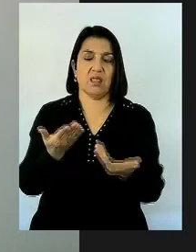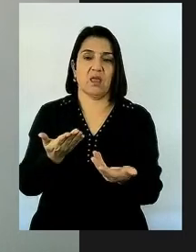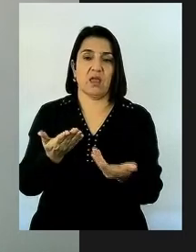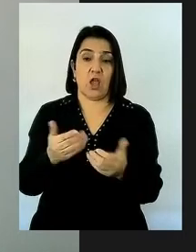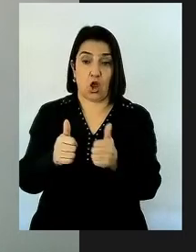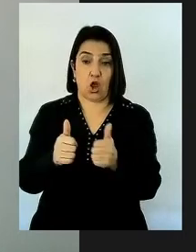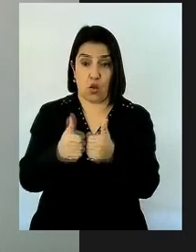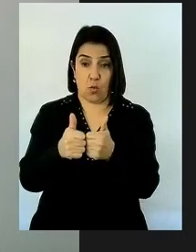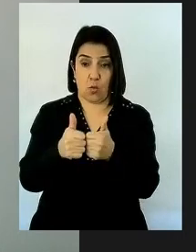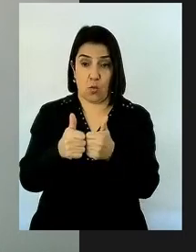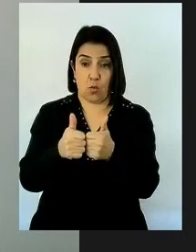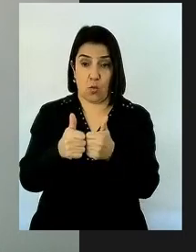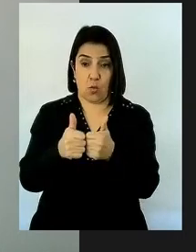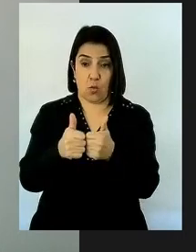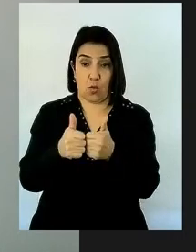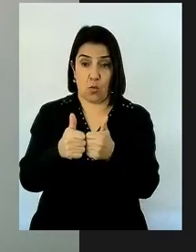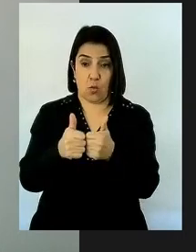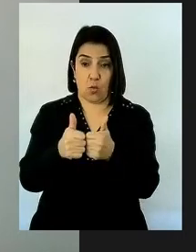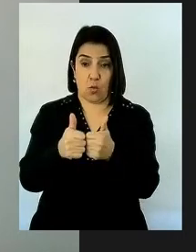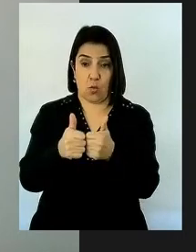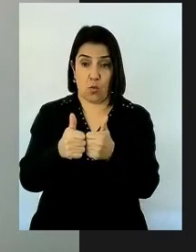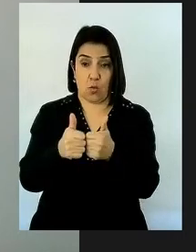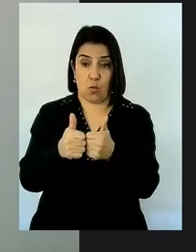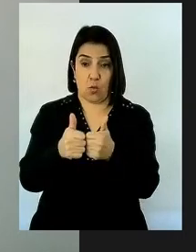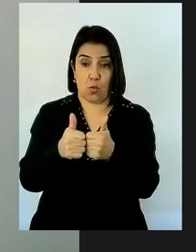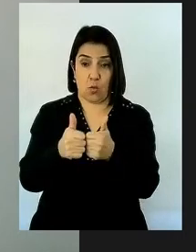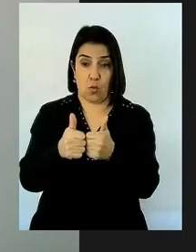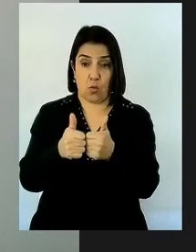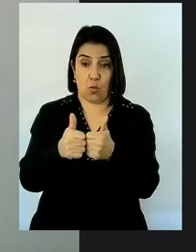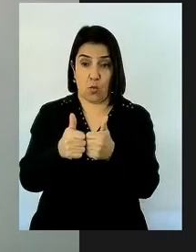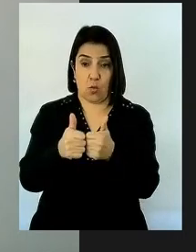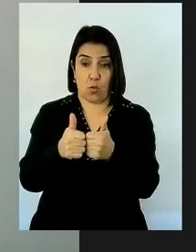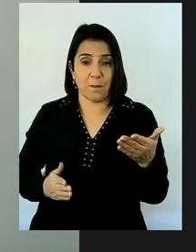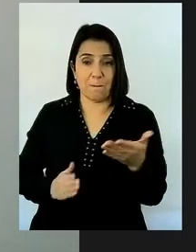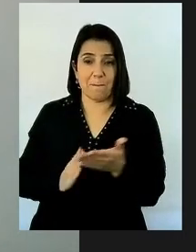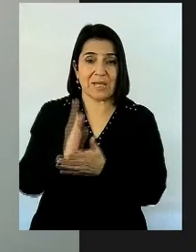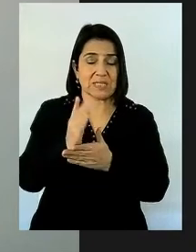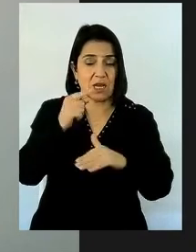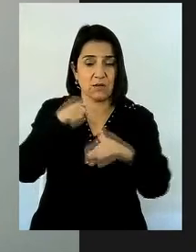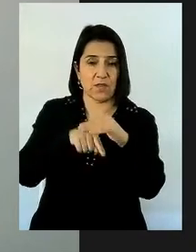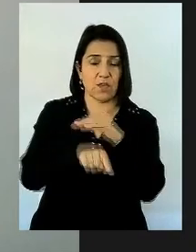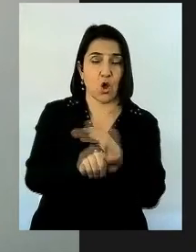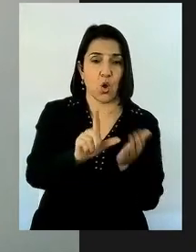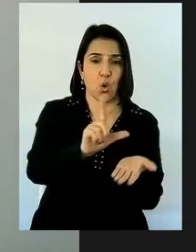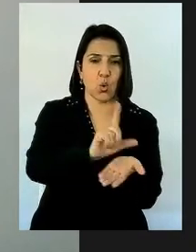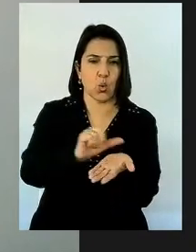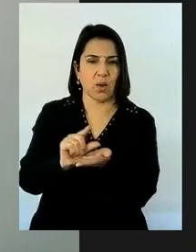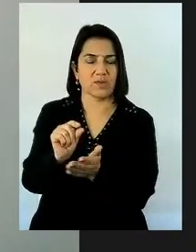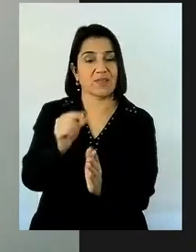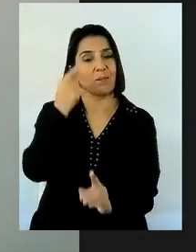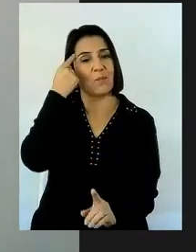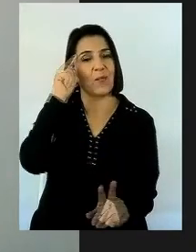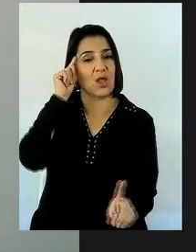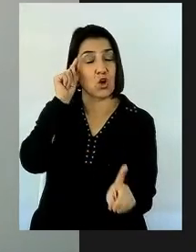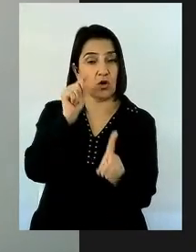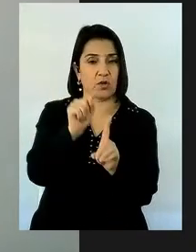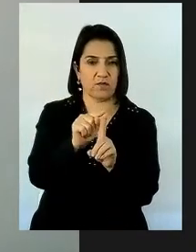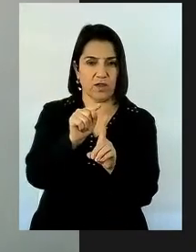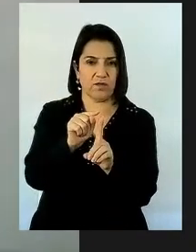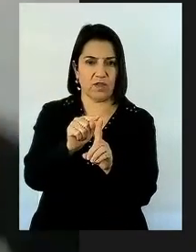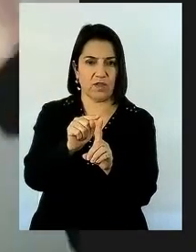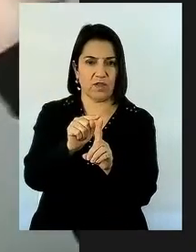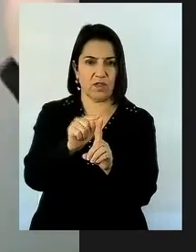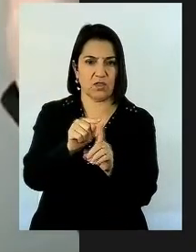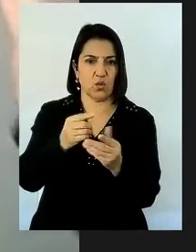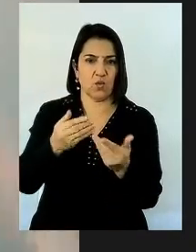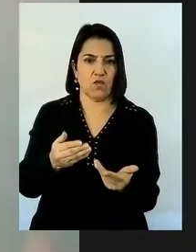particularidades, voy a empezar a transgredir espacios pequeños, pero si el objetivo lo saco de esa cosa pequeña y lo